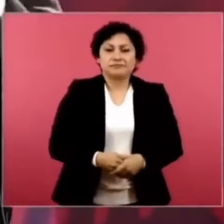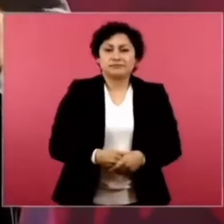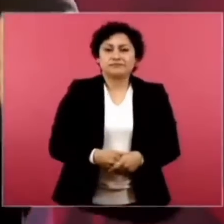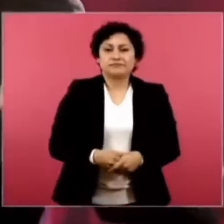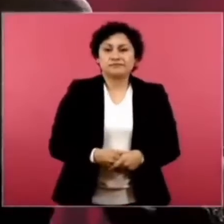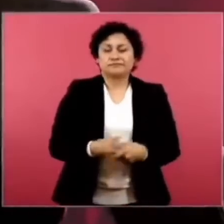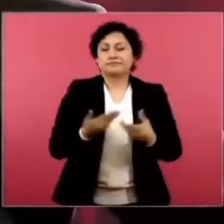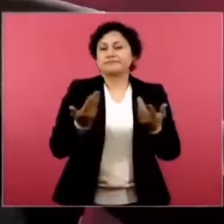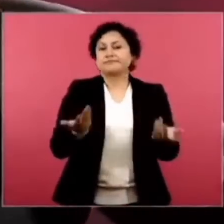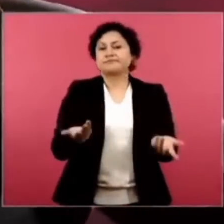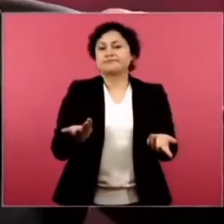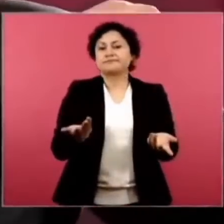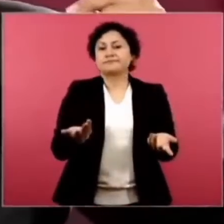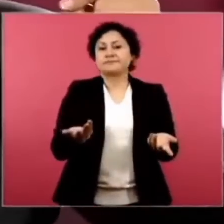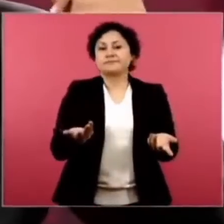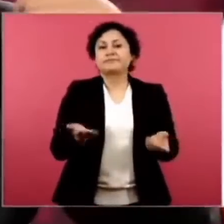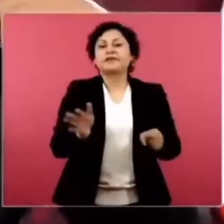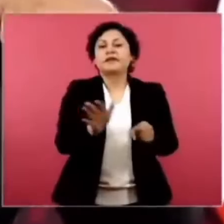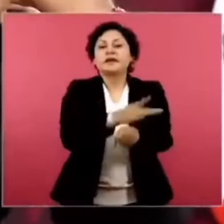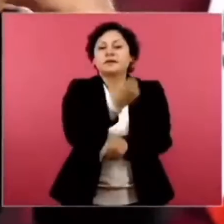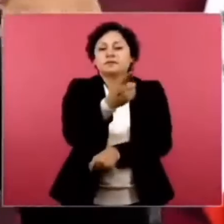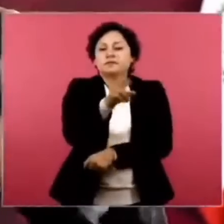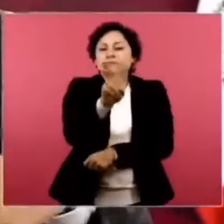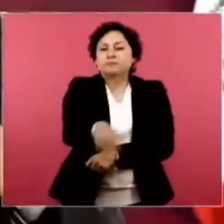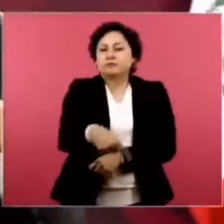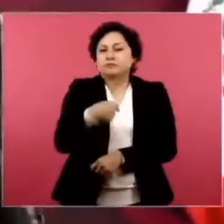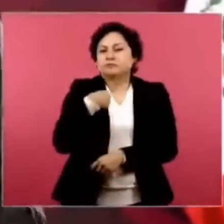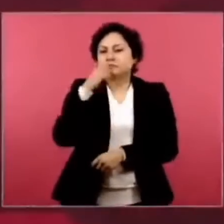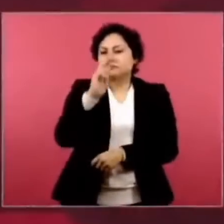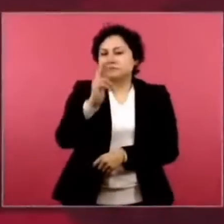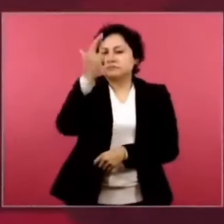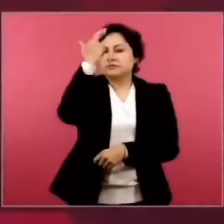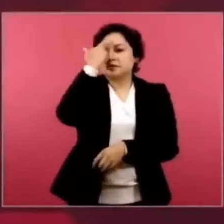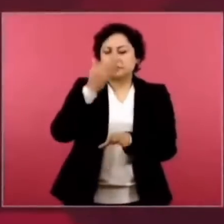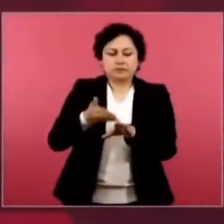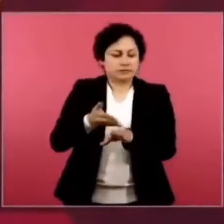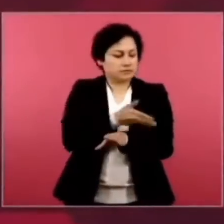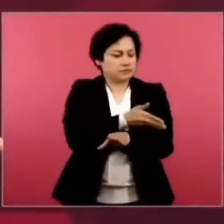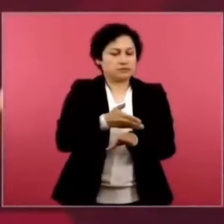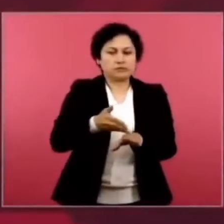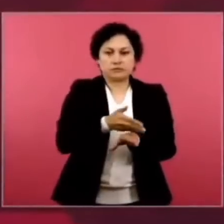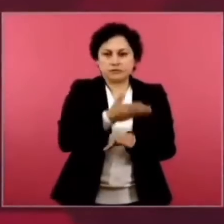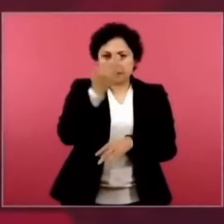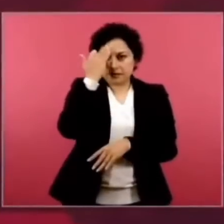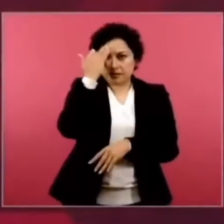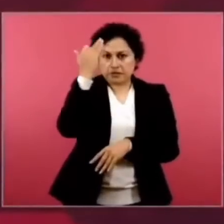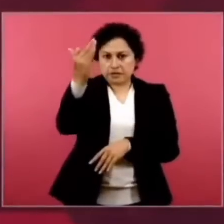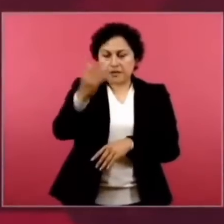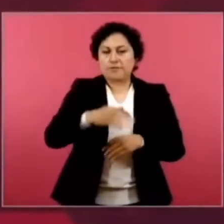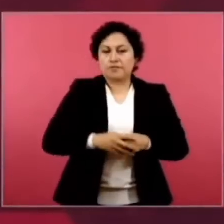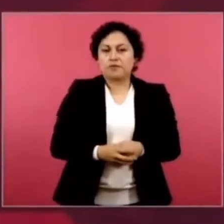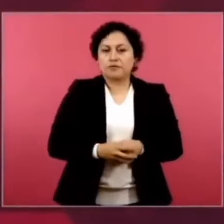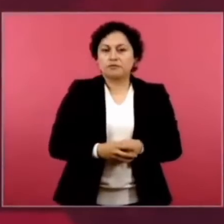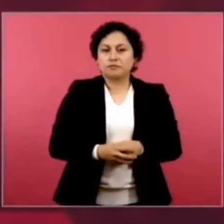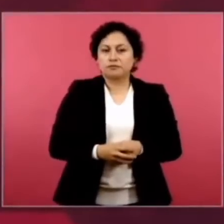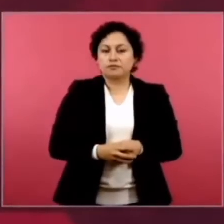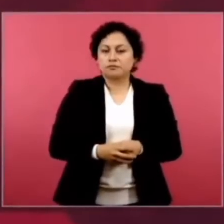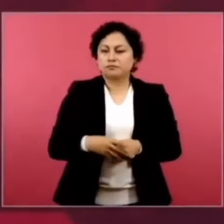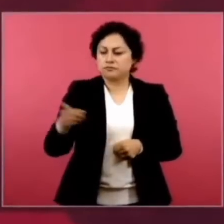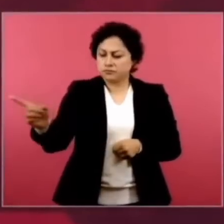Porque recuerdo que en ese entonces me recomendaron a